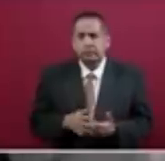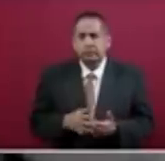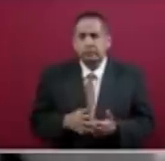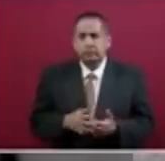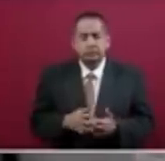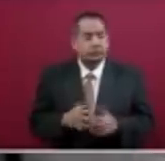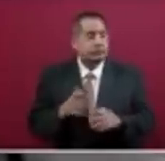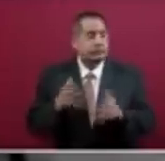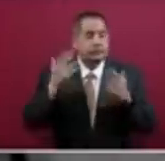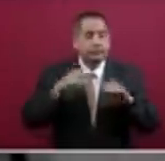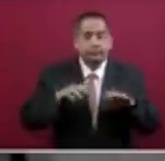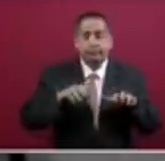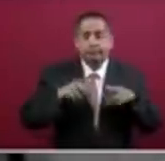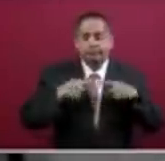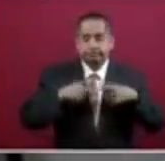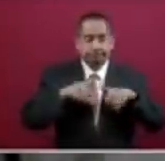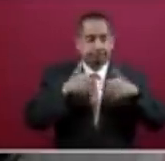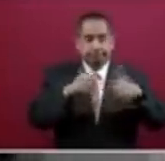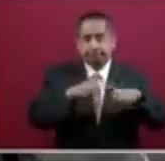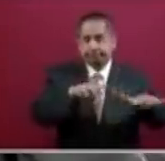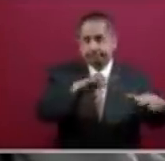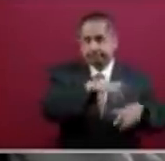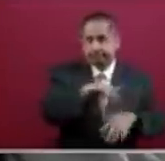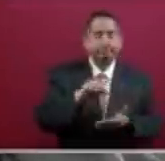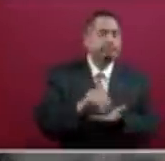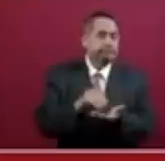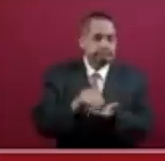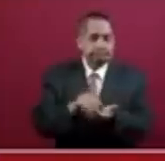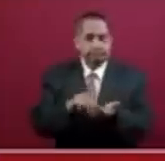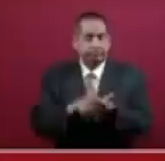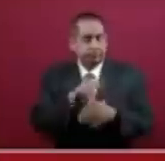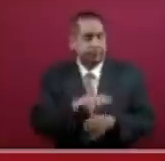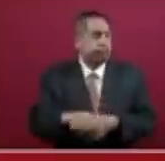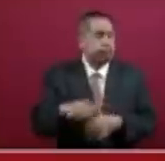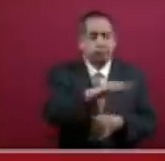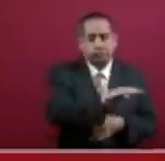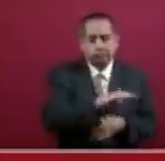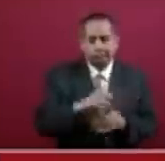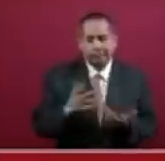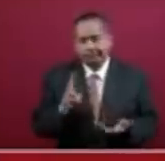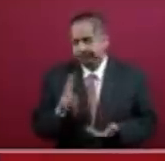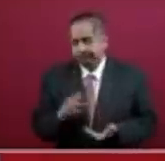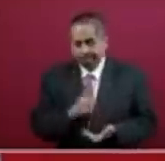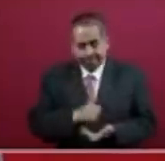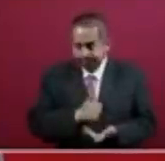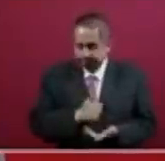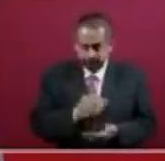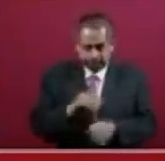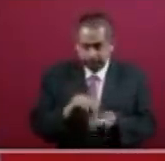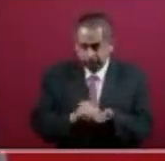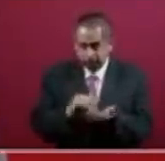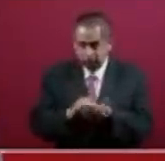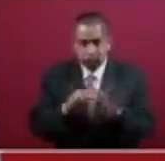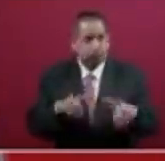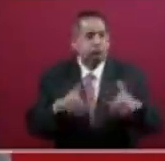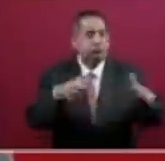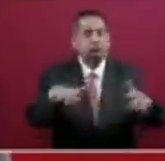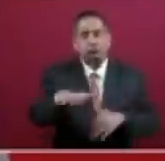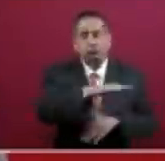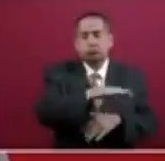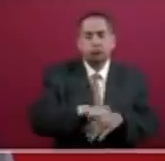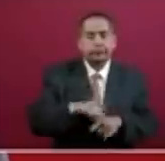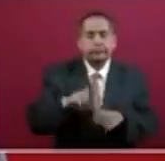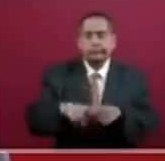estaba y todavía se encuentra, o sea, desgraciadamente, en estado